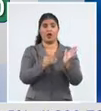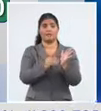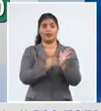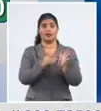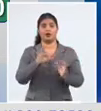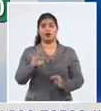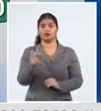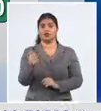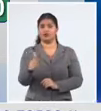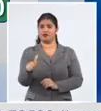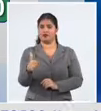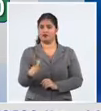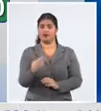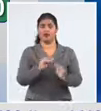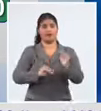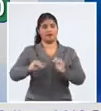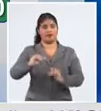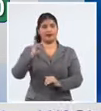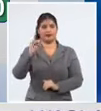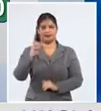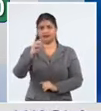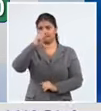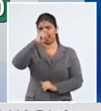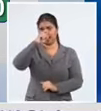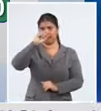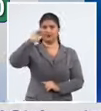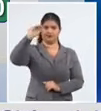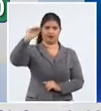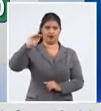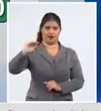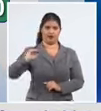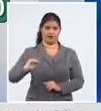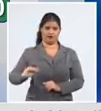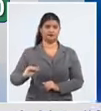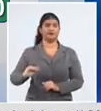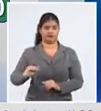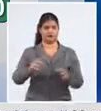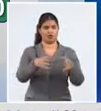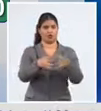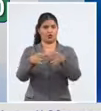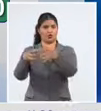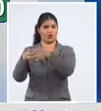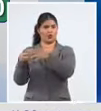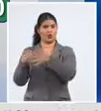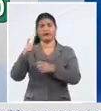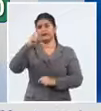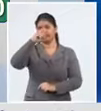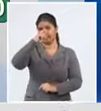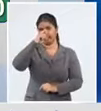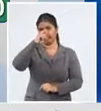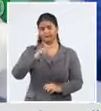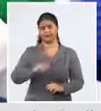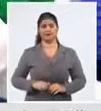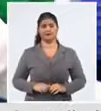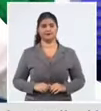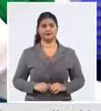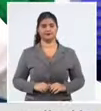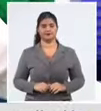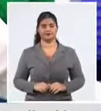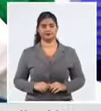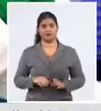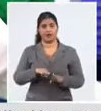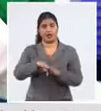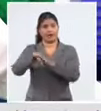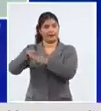1.810 casos, el 18,5% de los diagnosticados, grupo de mucho riesgo. El gráfico de las